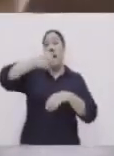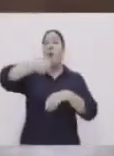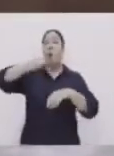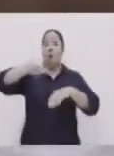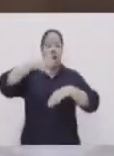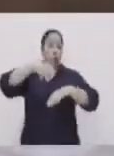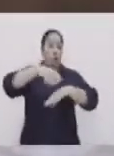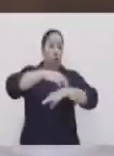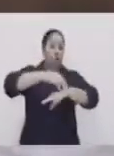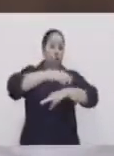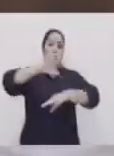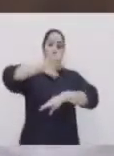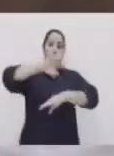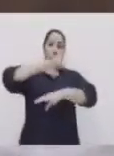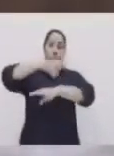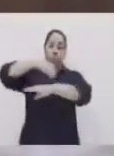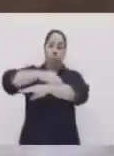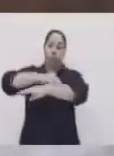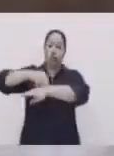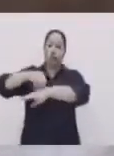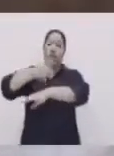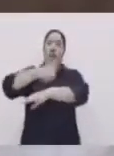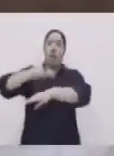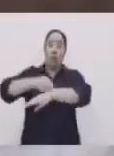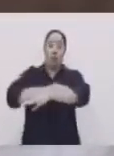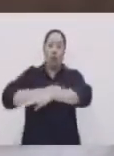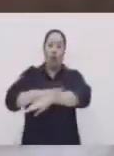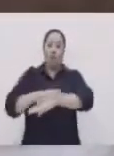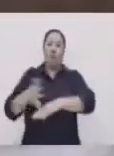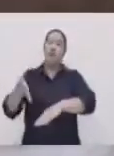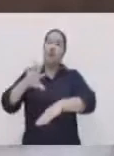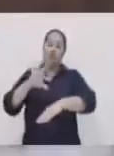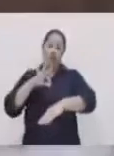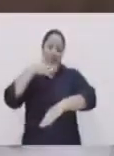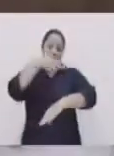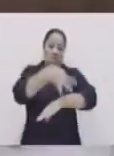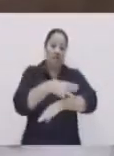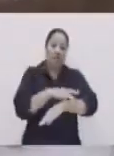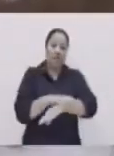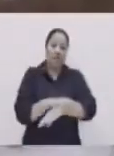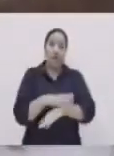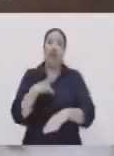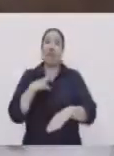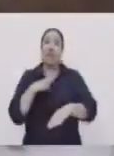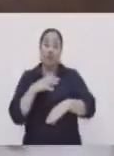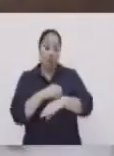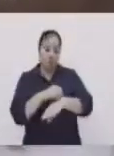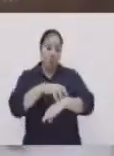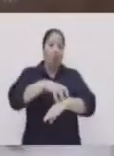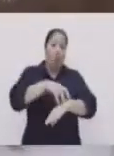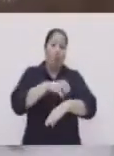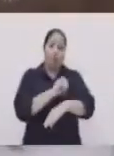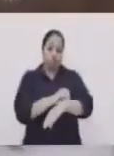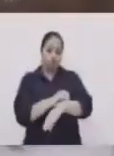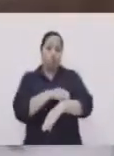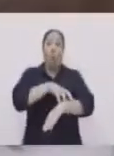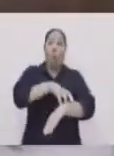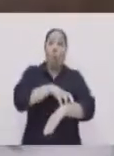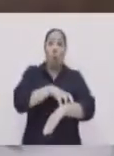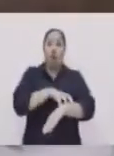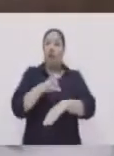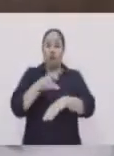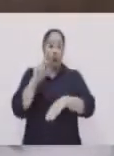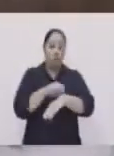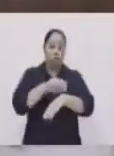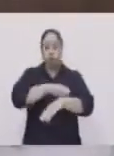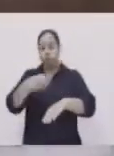limpio, húmedo o gasas de preferencia, dejándolo flojo. Si la quemadura presenta ampollas, no deben ser removidas o reventadas,